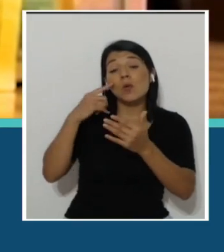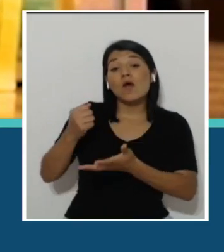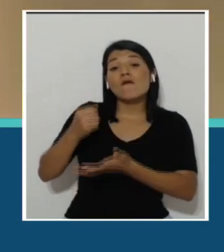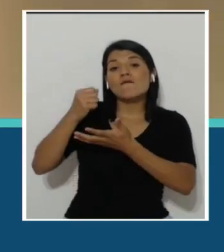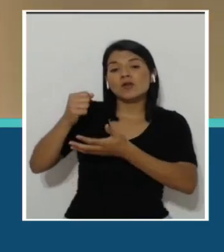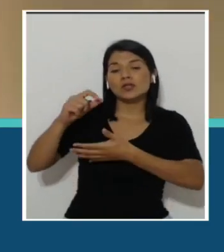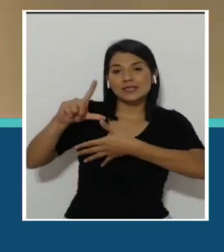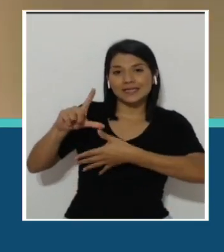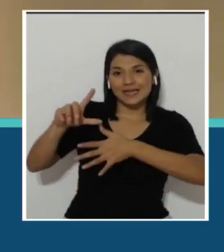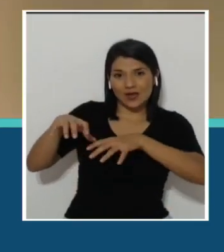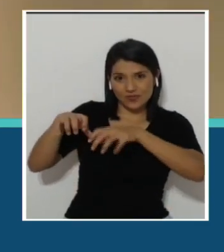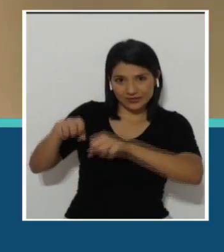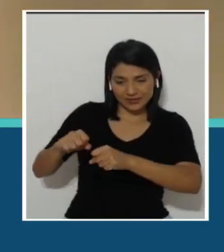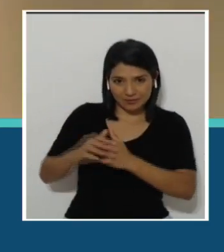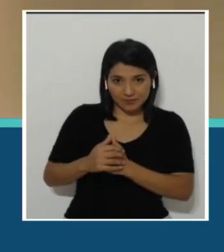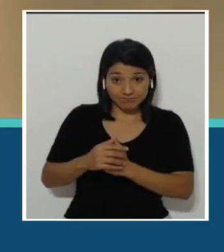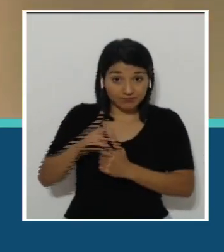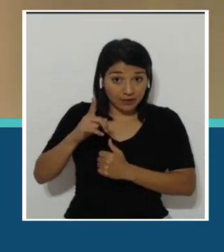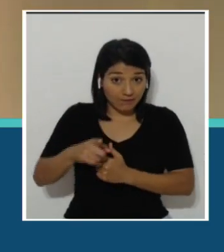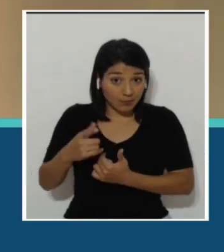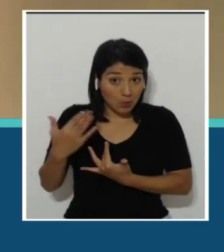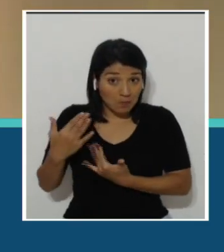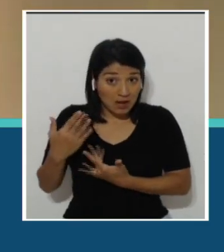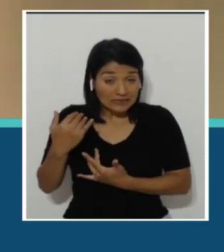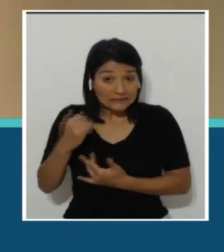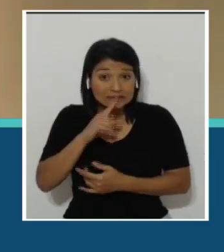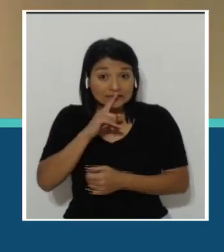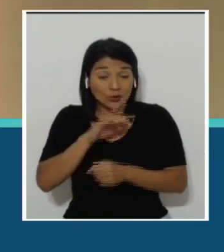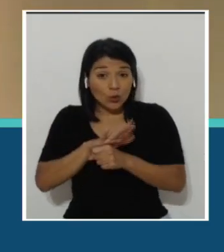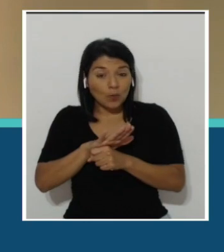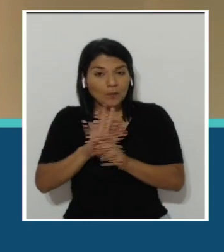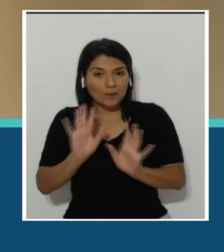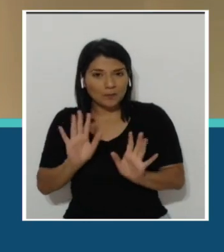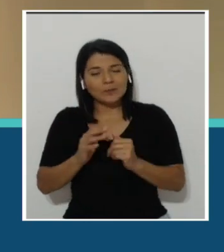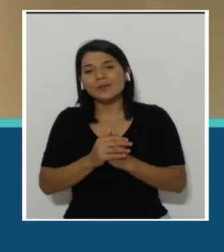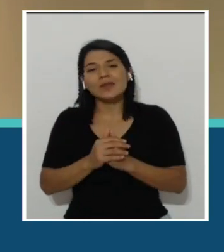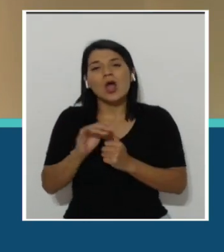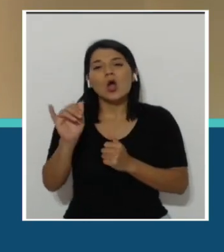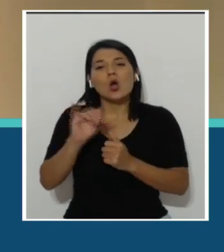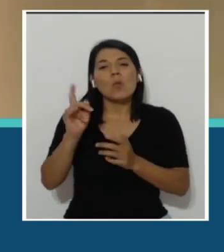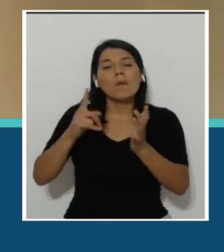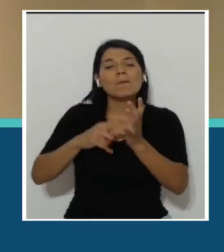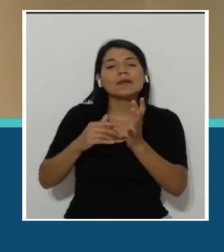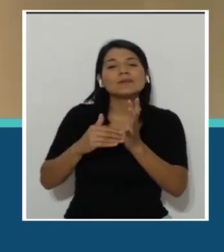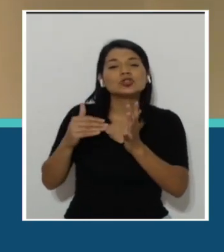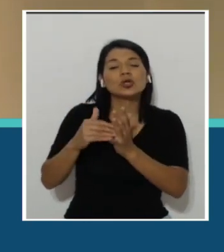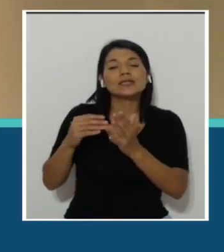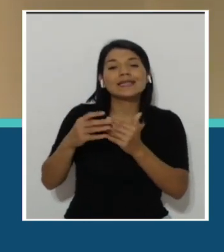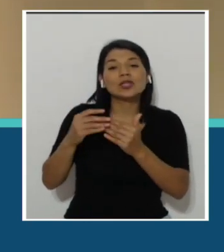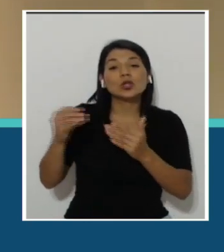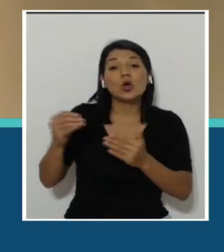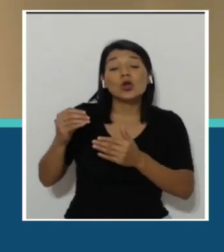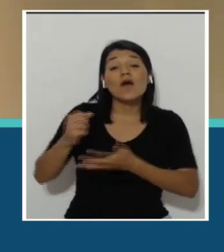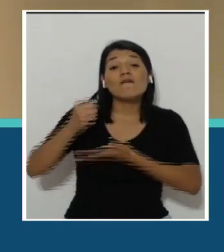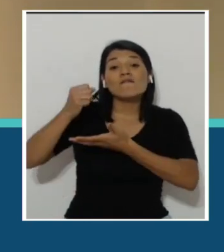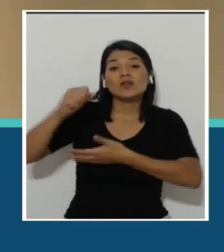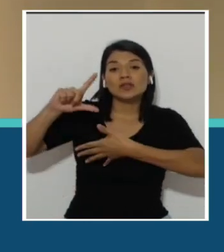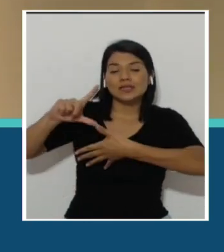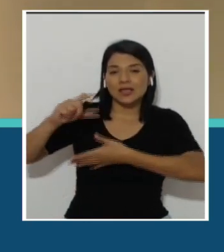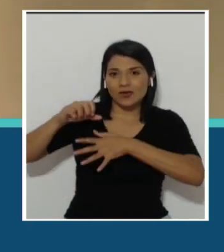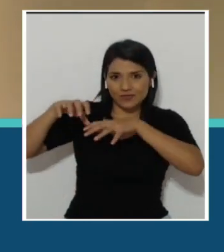algunas promesas, como los $1.000 millones del Fondo Latinoamericano de Reservas, por ahí algunas emisiones de bonos de